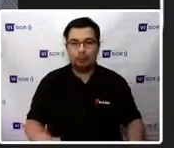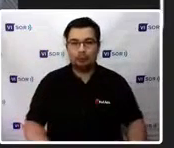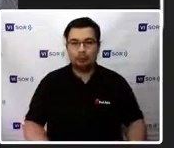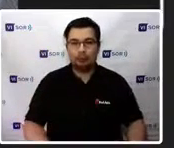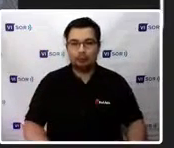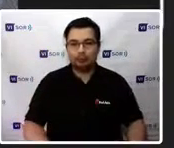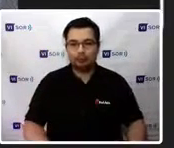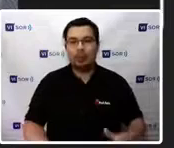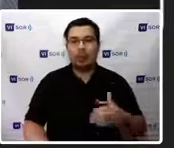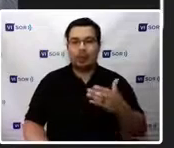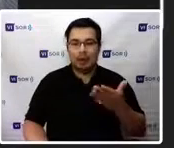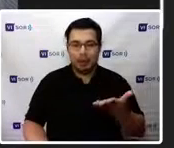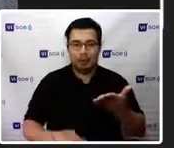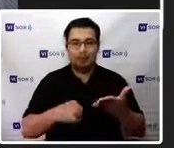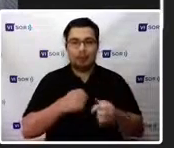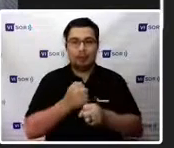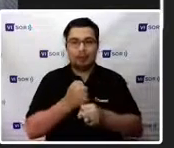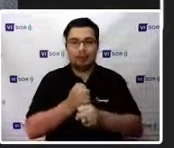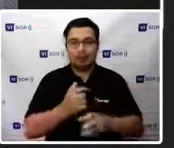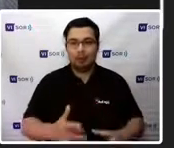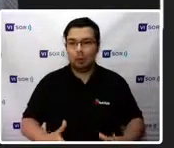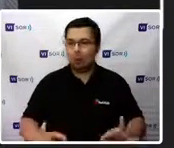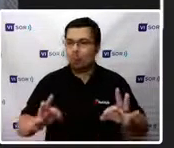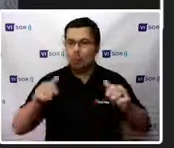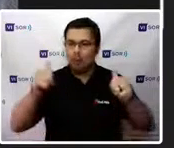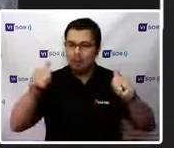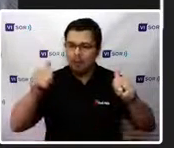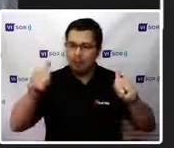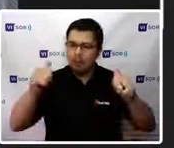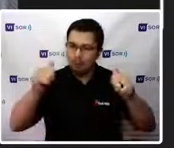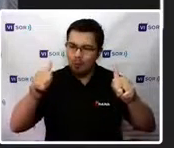Súper, súper. Oye, Juan Sebastián,